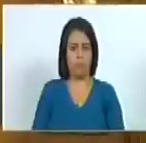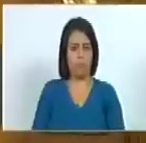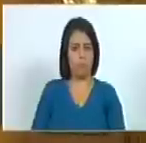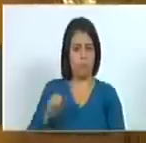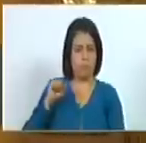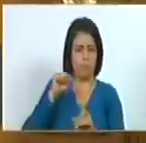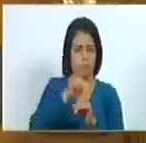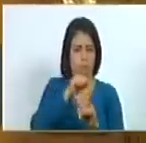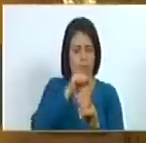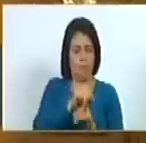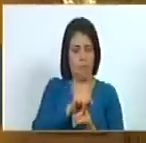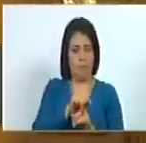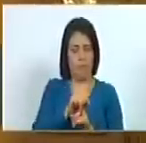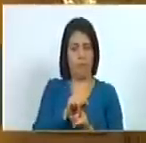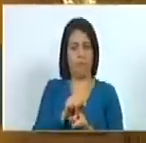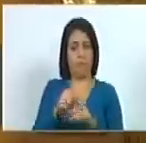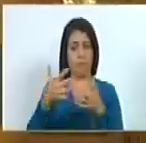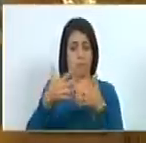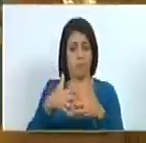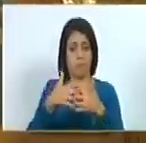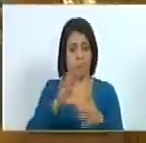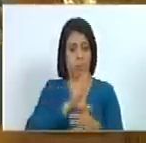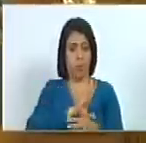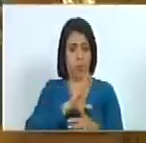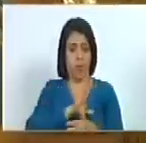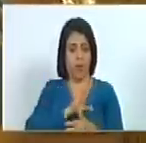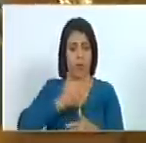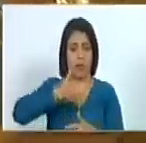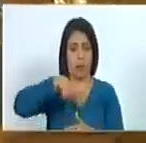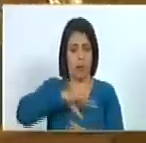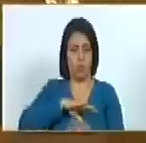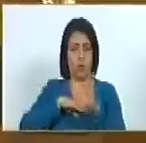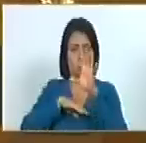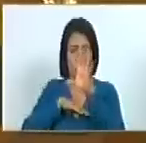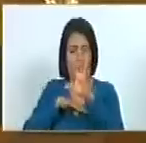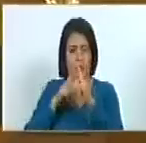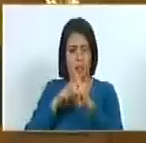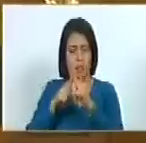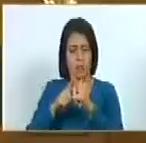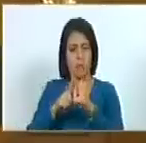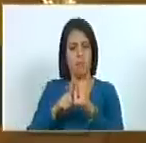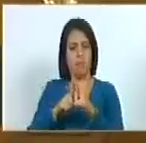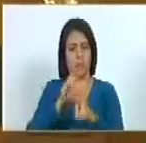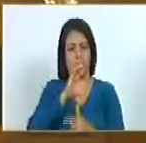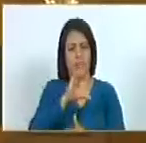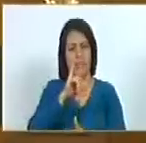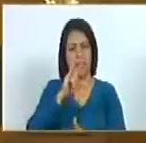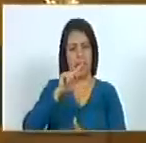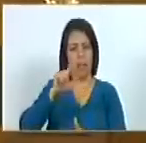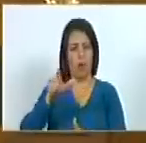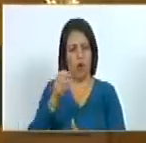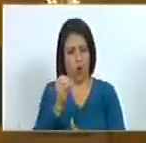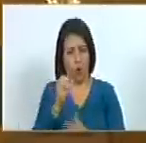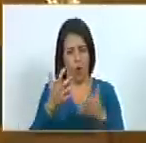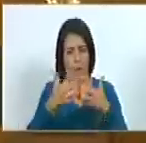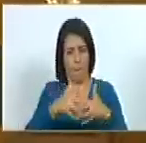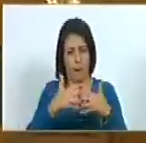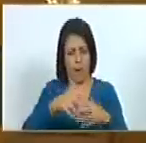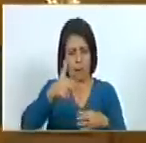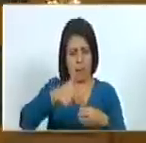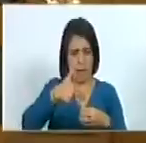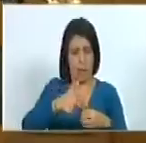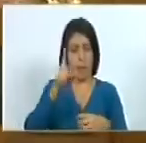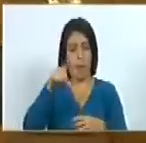Luchar por los activos de nuestro país en relación a Citgo, pero también en relación al